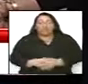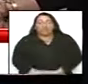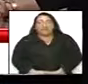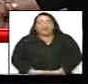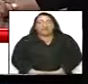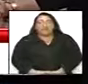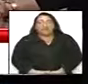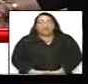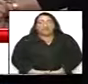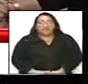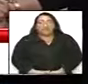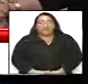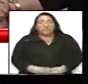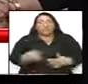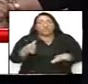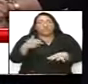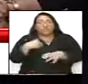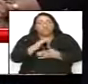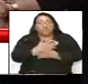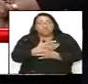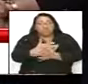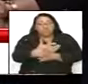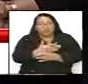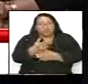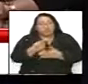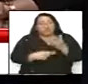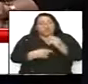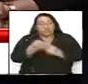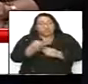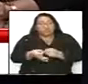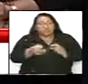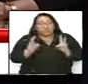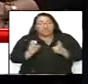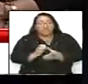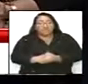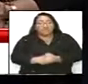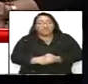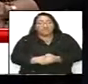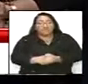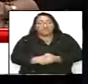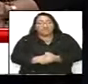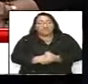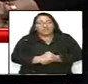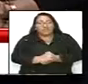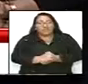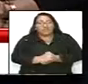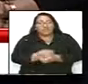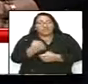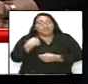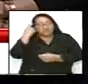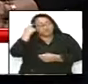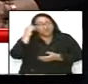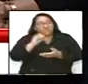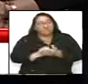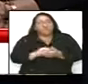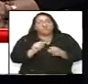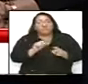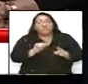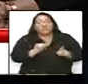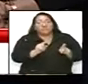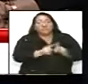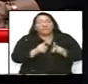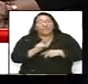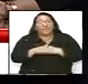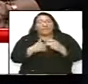y que las hemos compartido y que lógicamente es un tema a tener en consideración. Y también